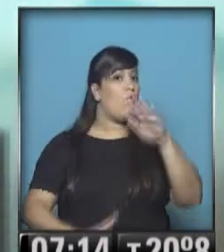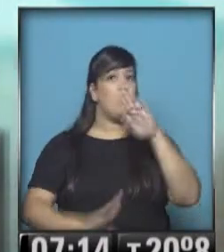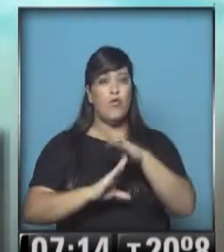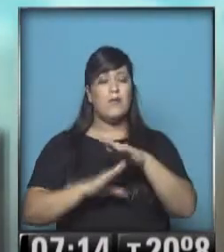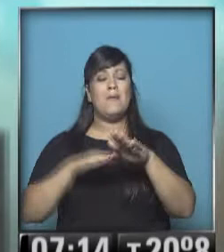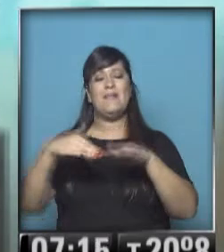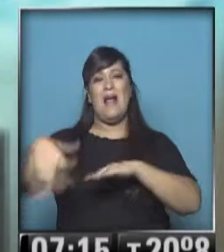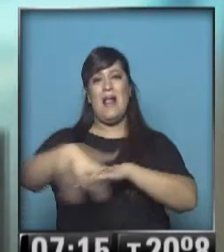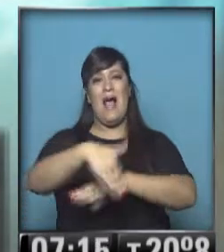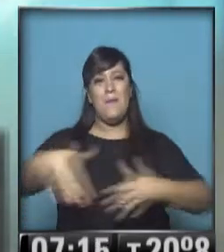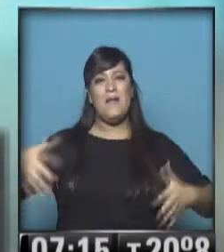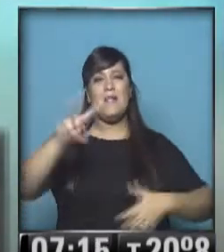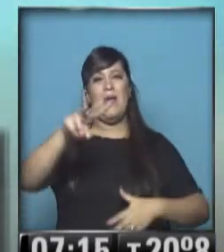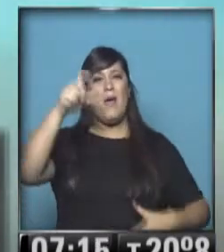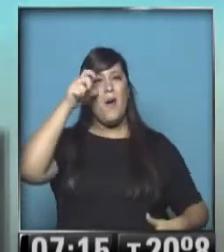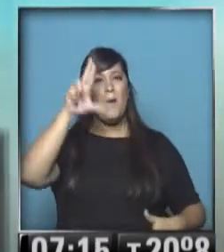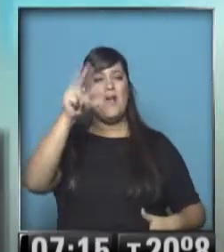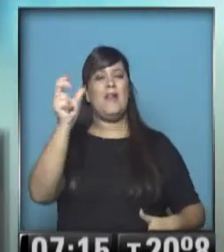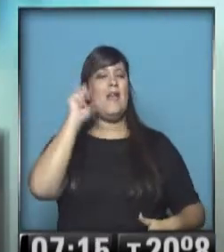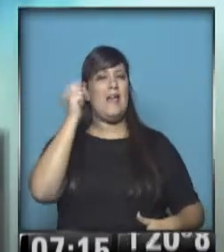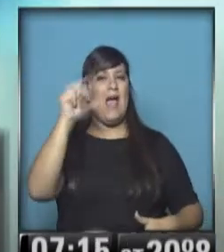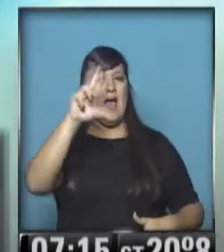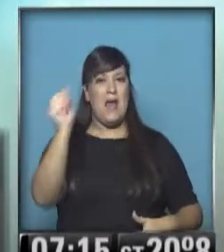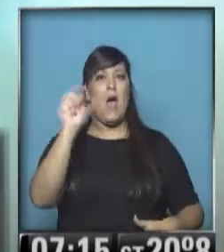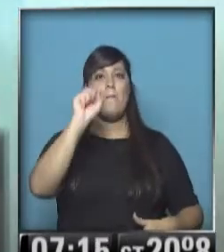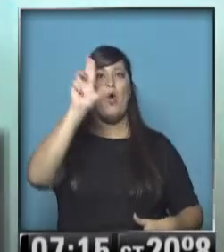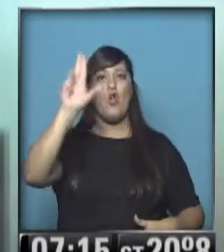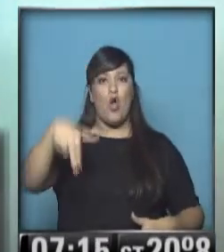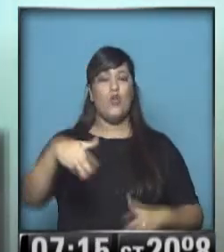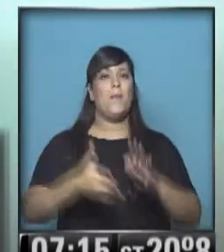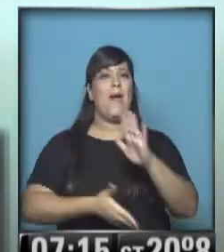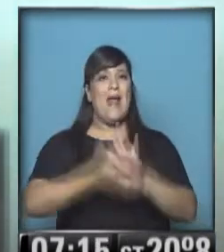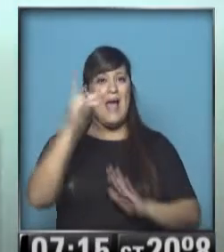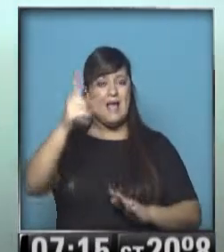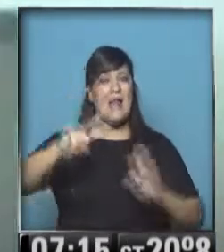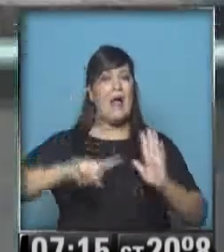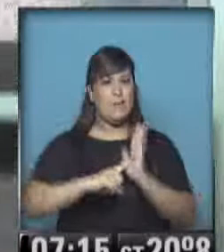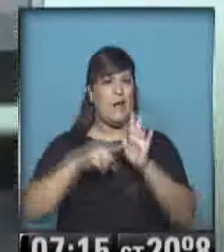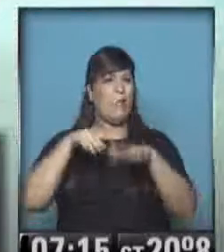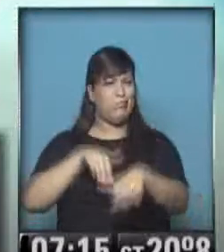Avenida Vergara, el Morón, ya comienzan a aparecer algunos retrasos rumbo a la